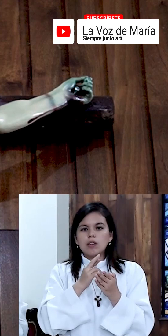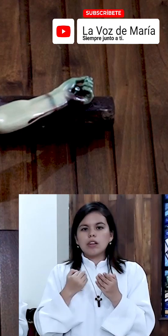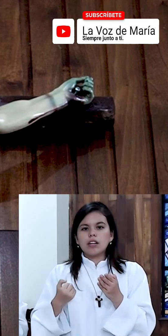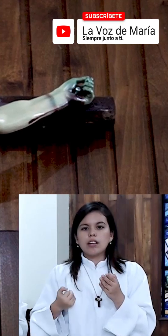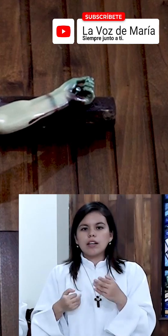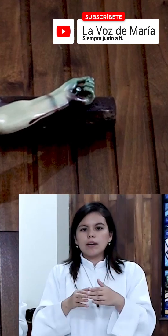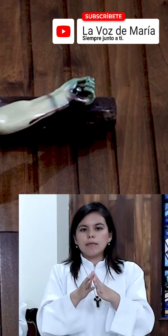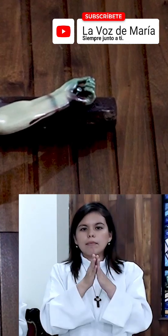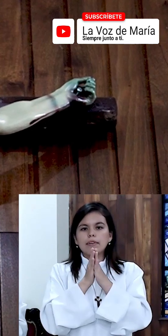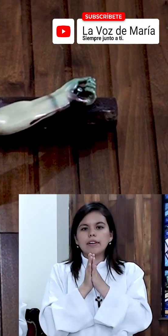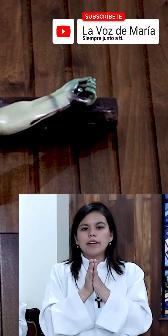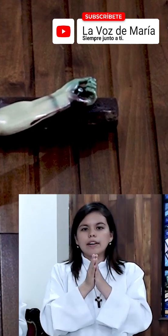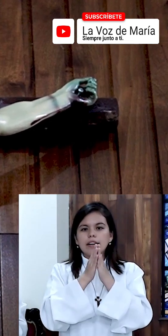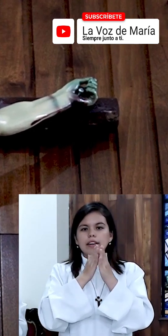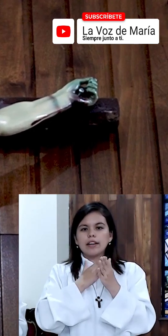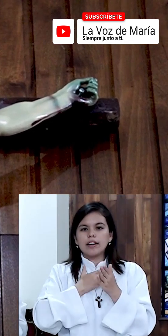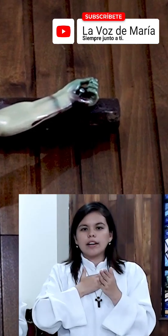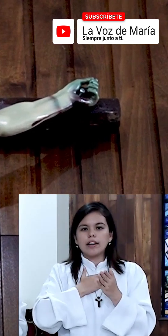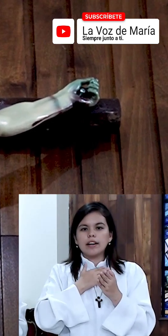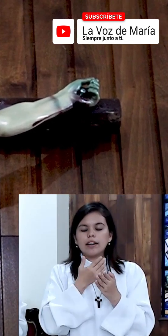Señor, ten